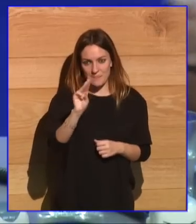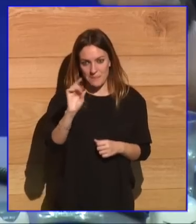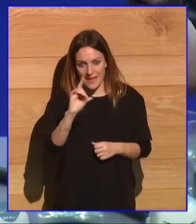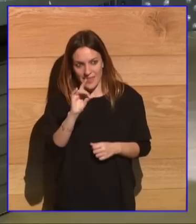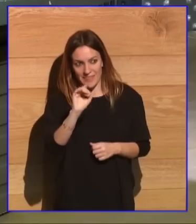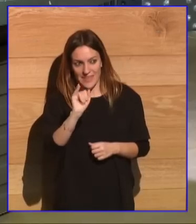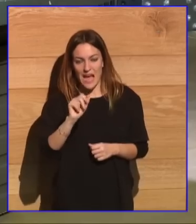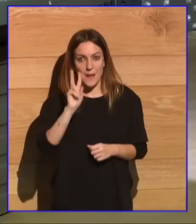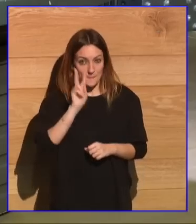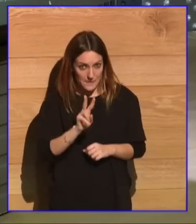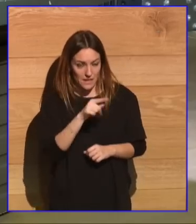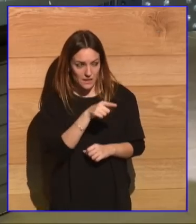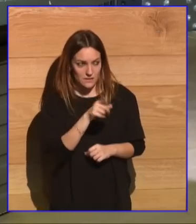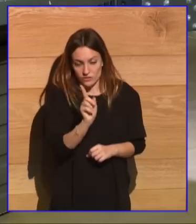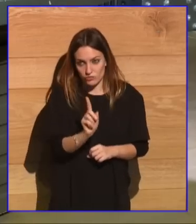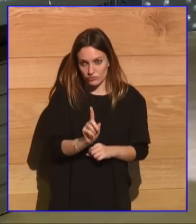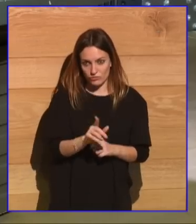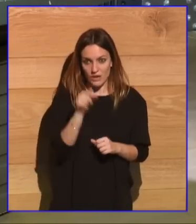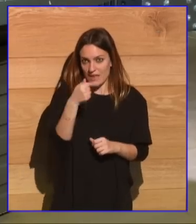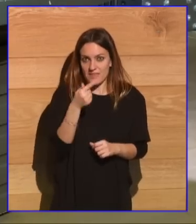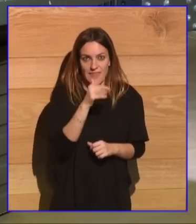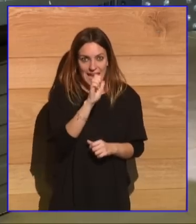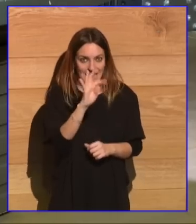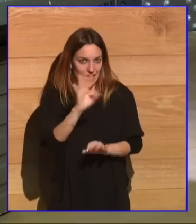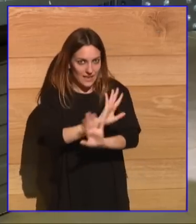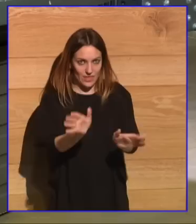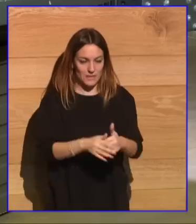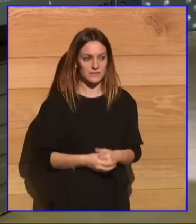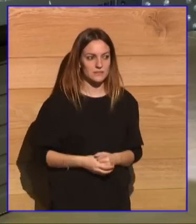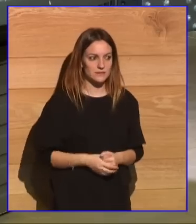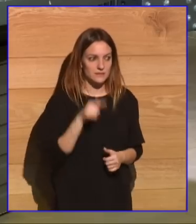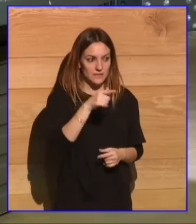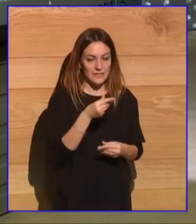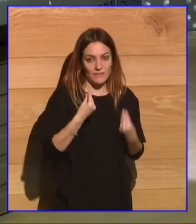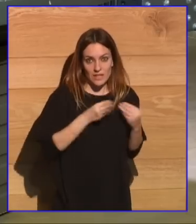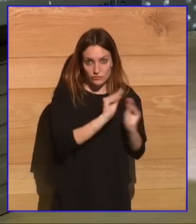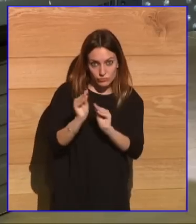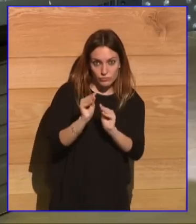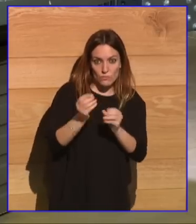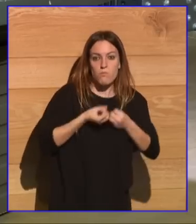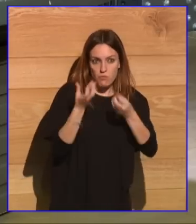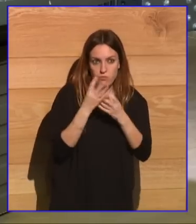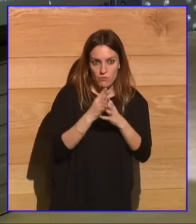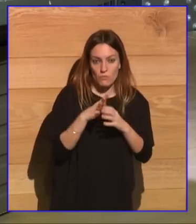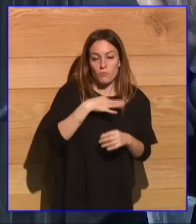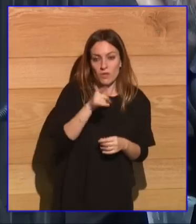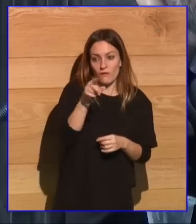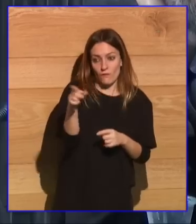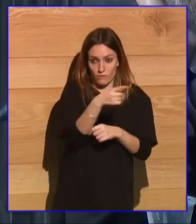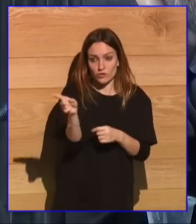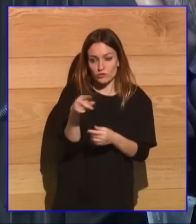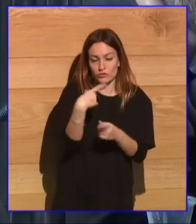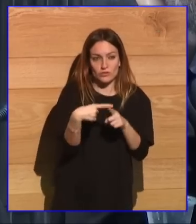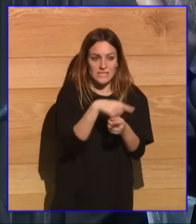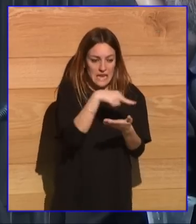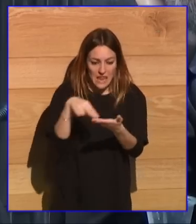Wikipedia lo he mirado yo y ahí solo ponía lo de ET y eso. Lo cuenta él en su propia biografía. Otra cosa es que vosotros leéis las cosas y no os quedéis con nada. Pues nos